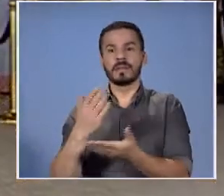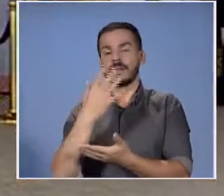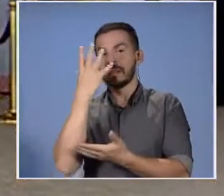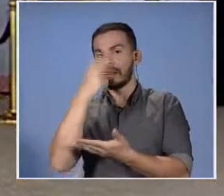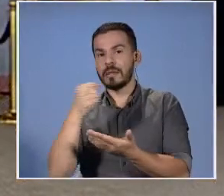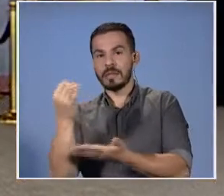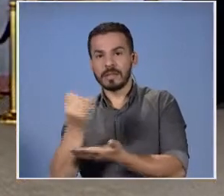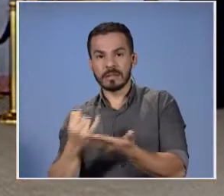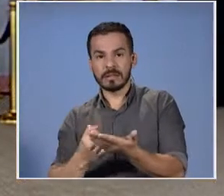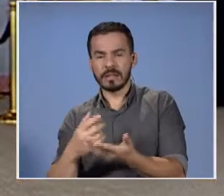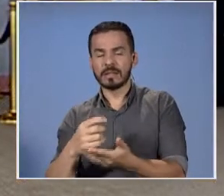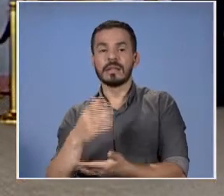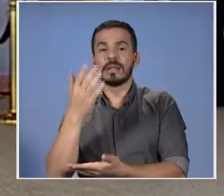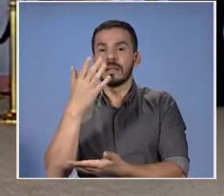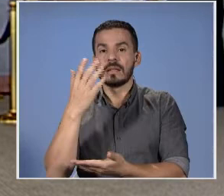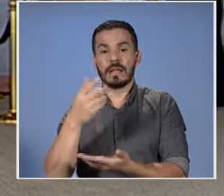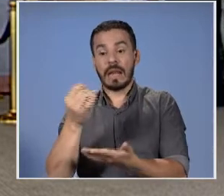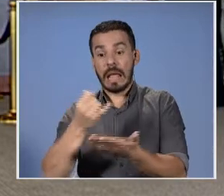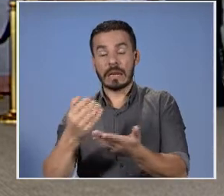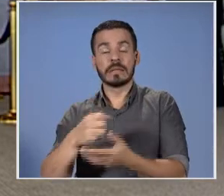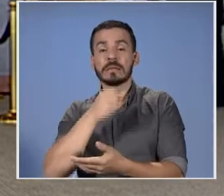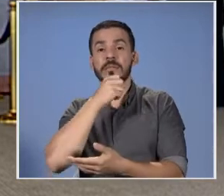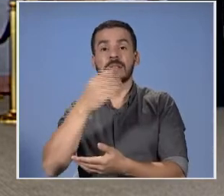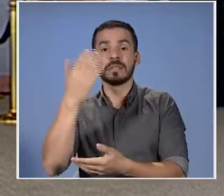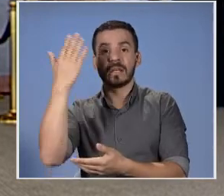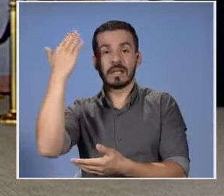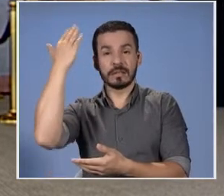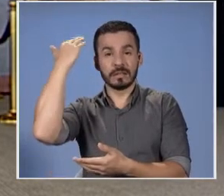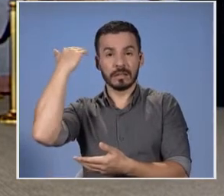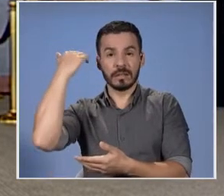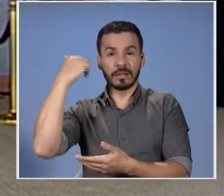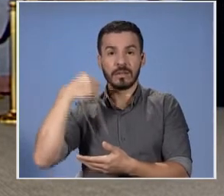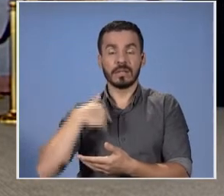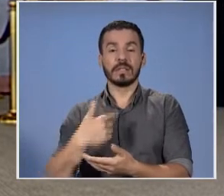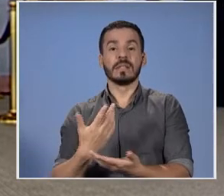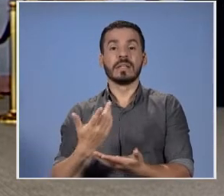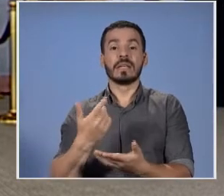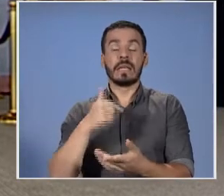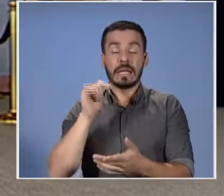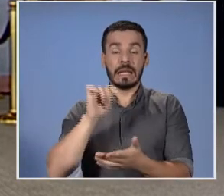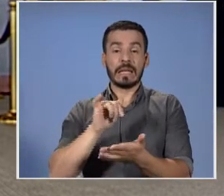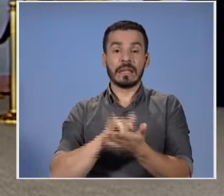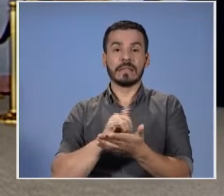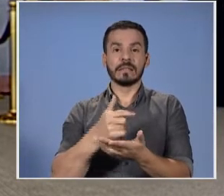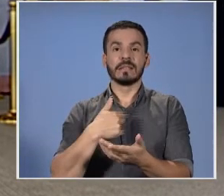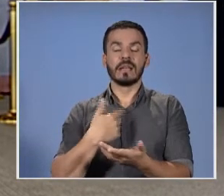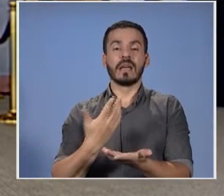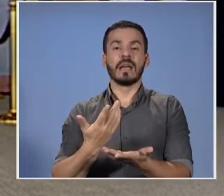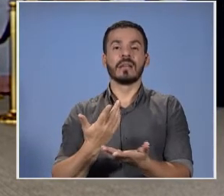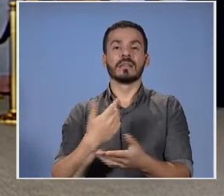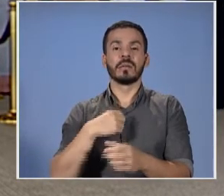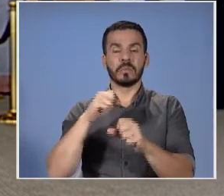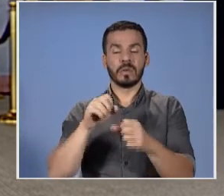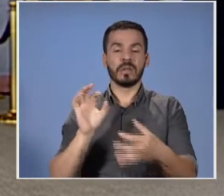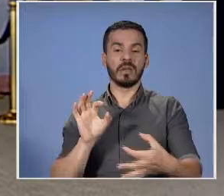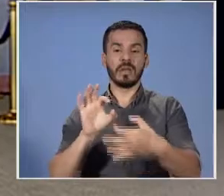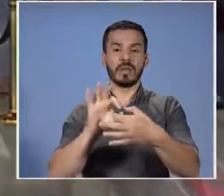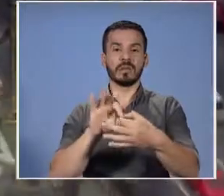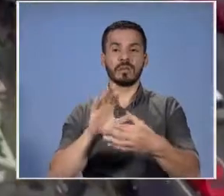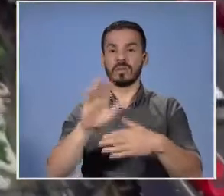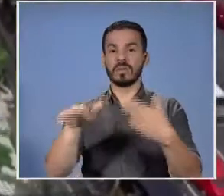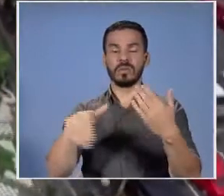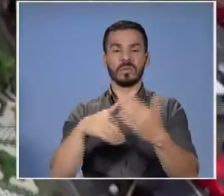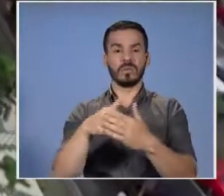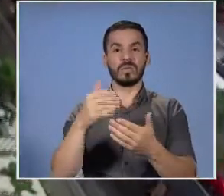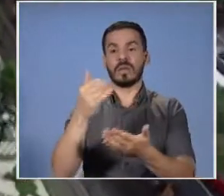otra de las artes más antiguas, ¿verdad? Lo que se concebía como poiesis hacía muchísimo tiempo, y que es la que se podría asociar con todas